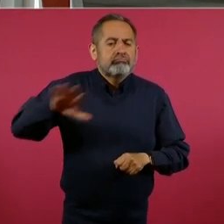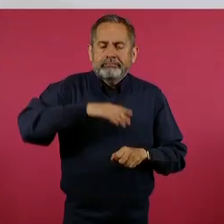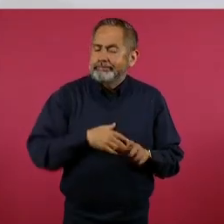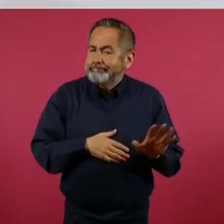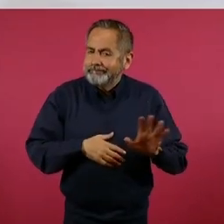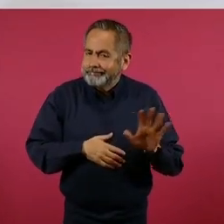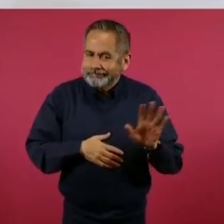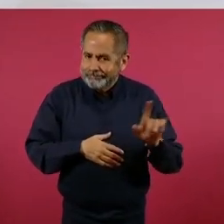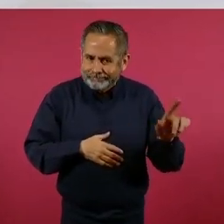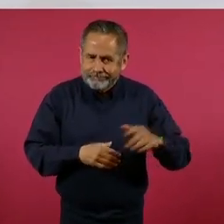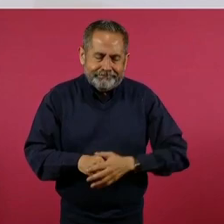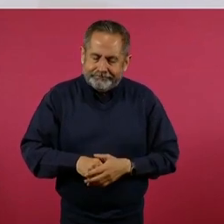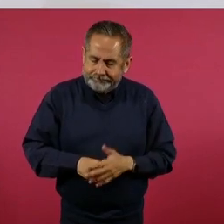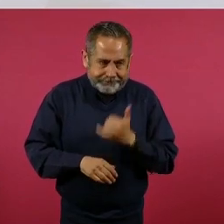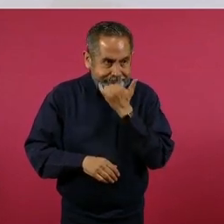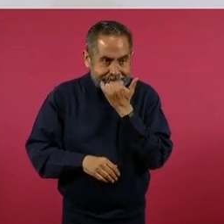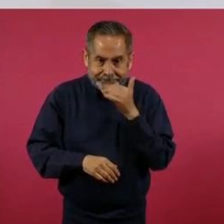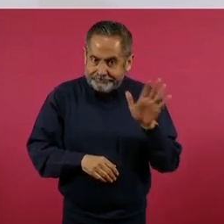Monroe.